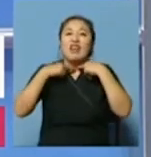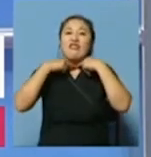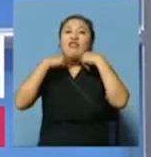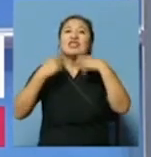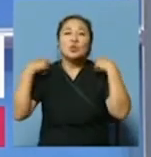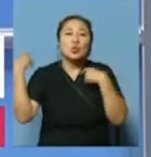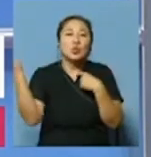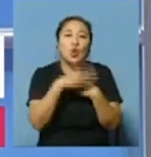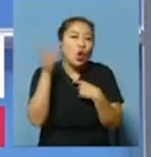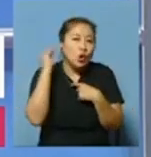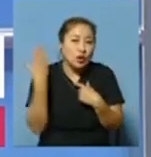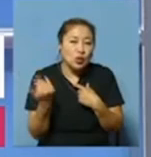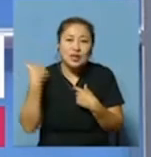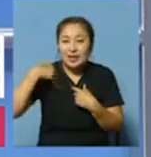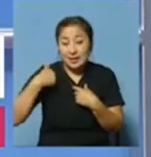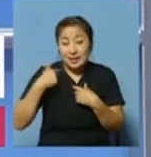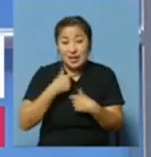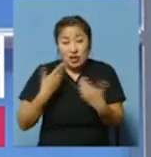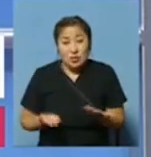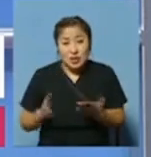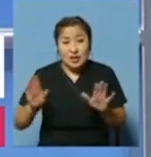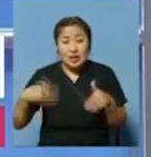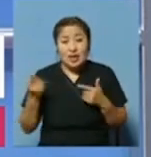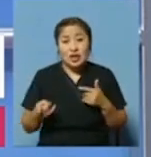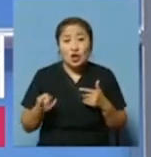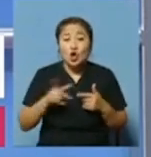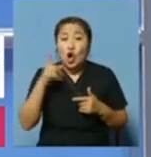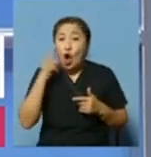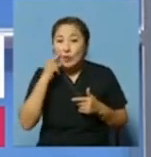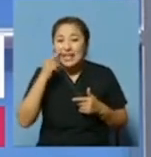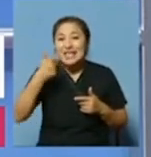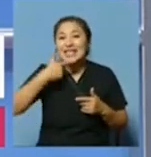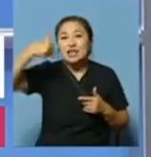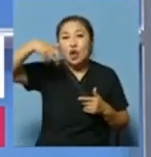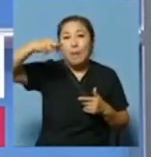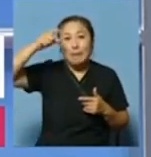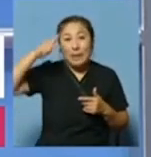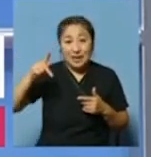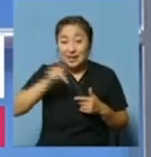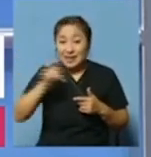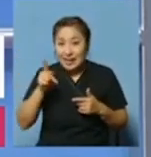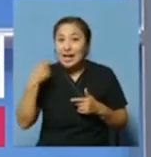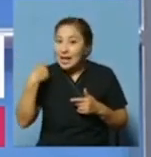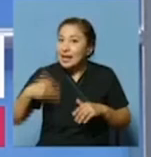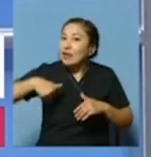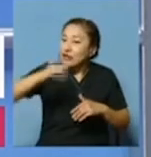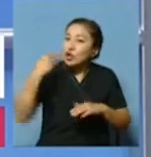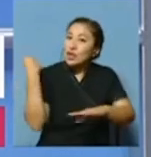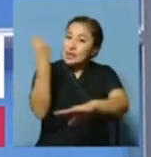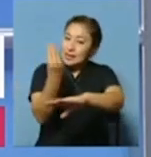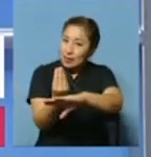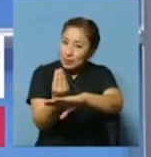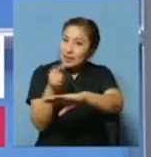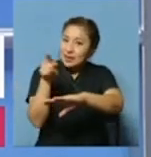argentina y eso es lo que queremos hacer por eso con alejandra en opel con quien estamos trabajando y él es el candidato que representa